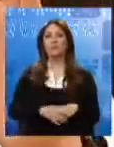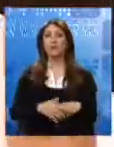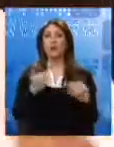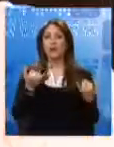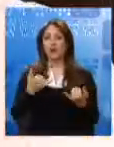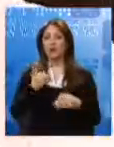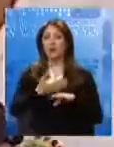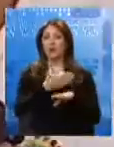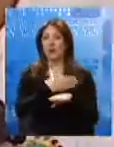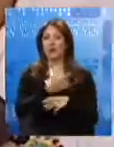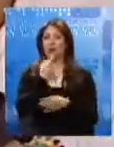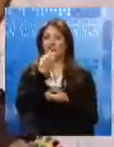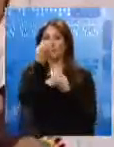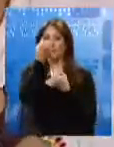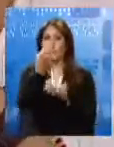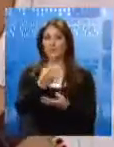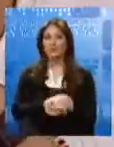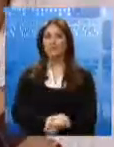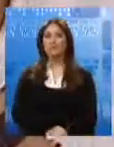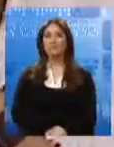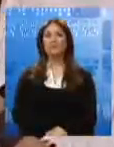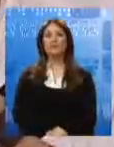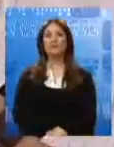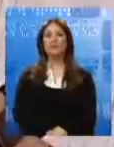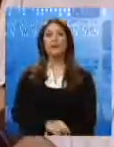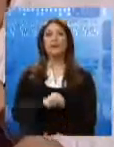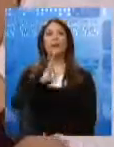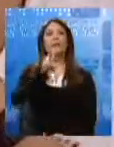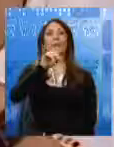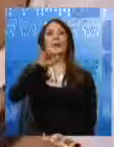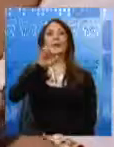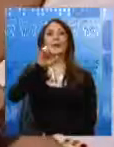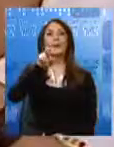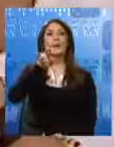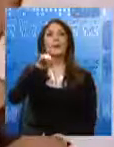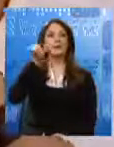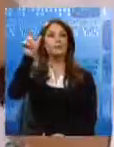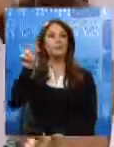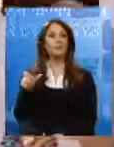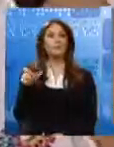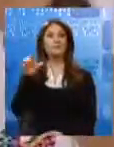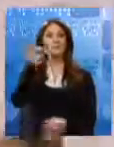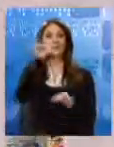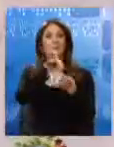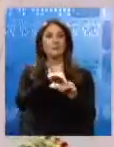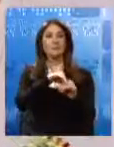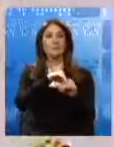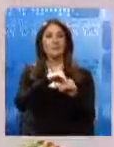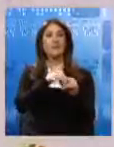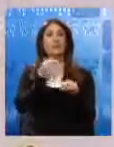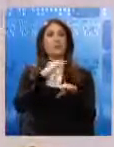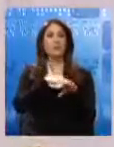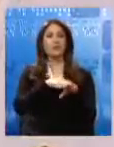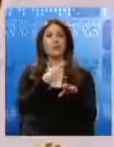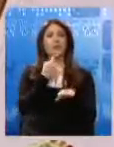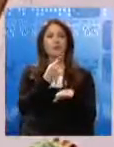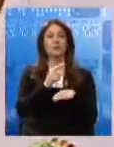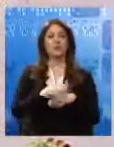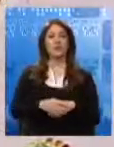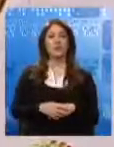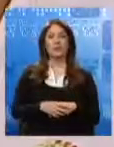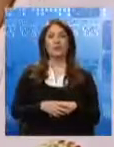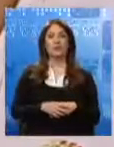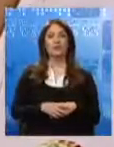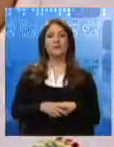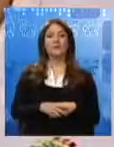estoy anticipando el señor cristian viteri asambleísta alianza país que votó en contra profesión de conciencia por ejemplo dice en la